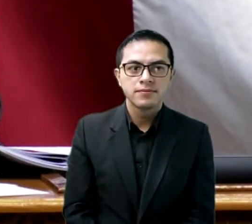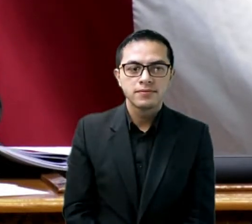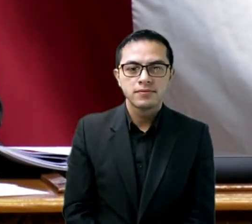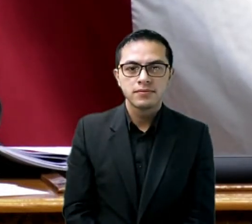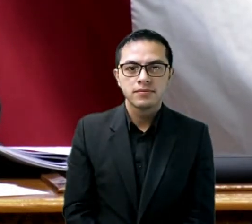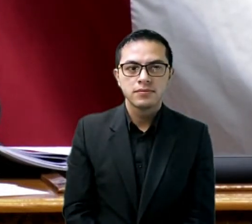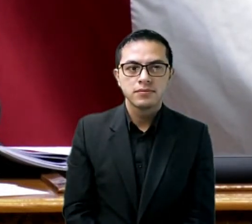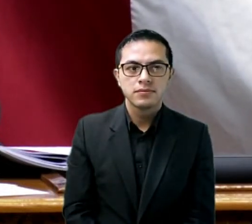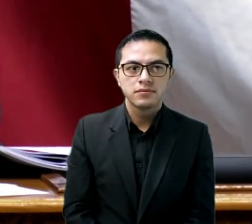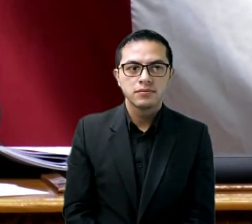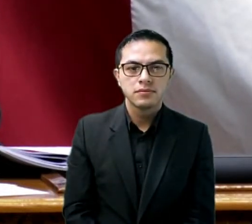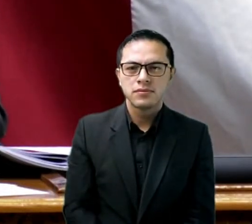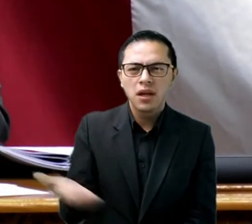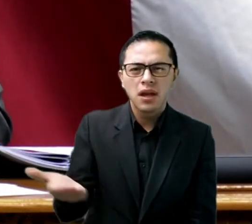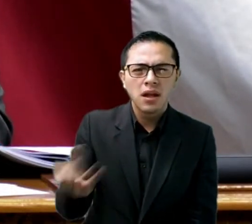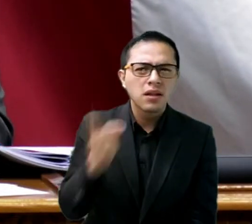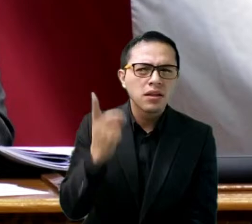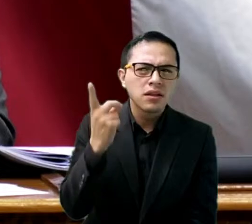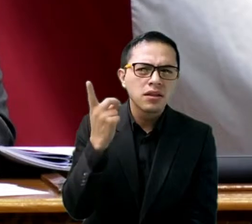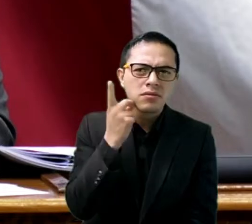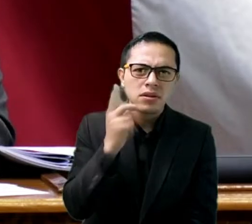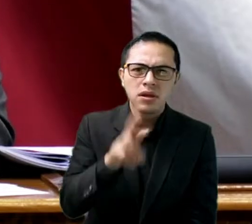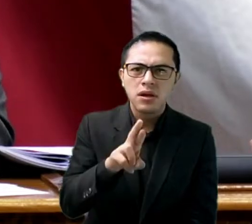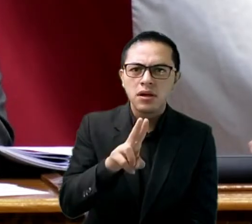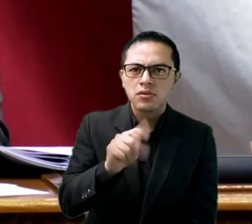¿Con qué objeto, diputada Ruth?